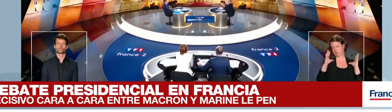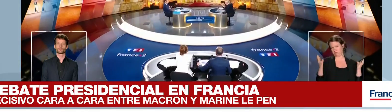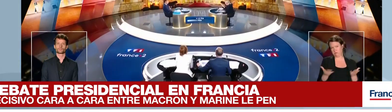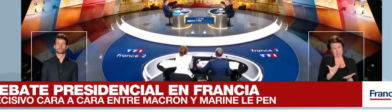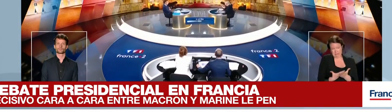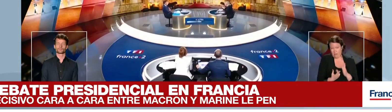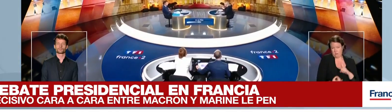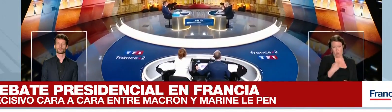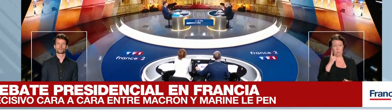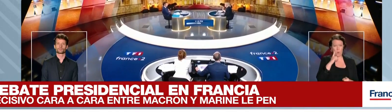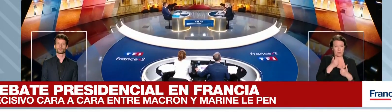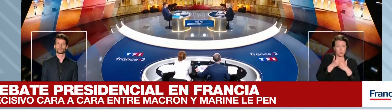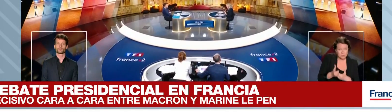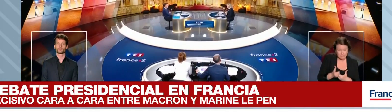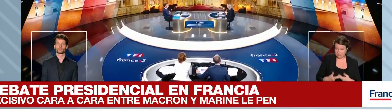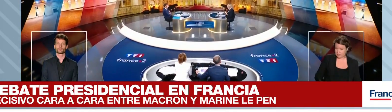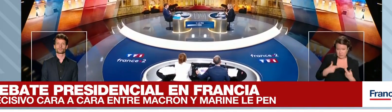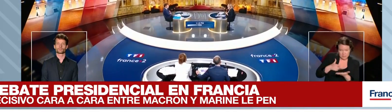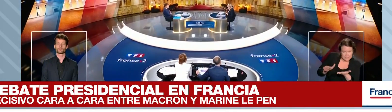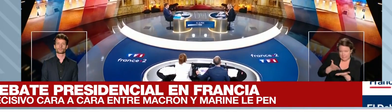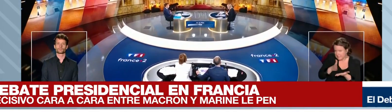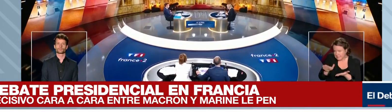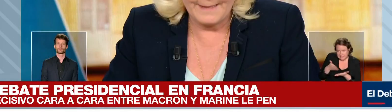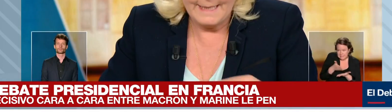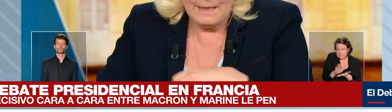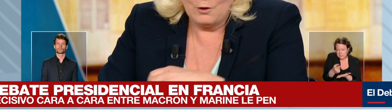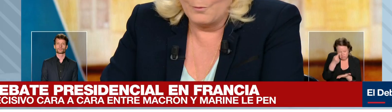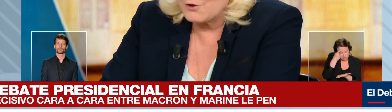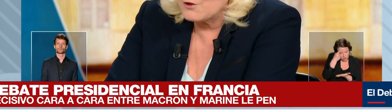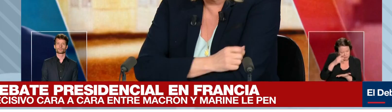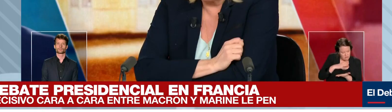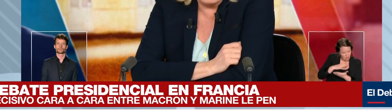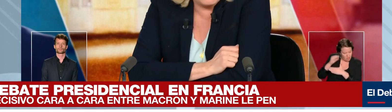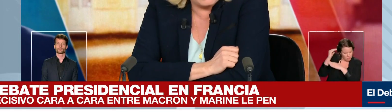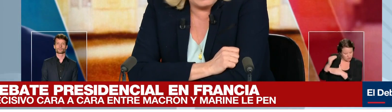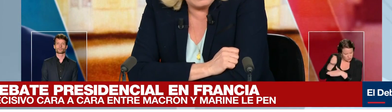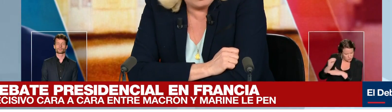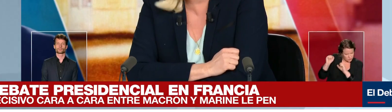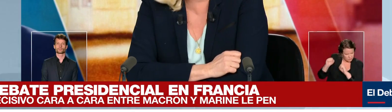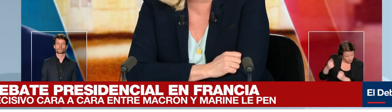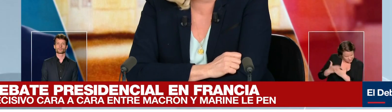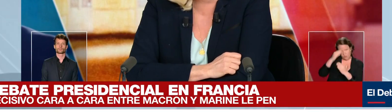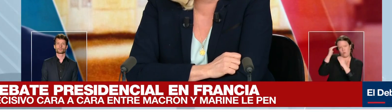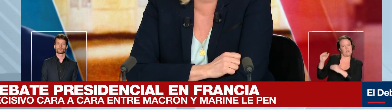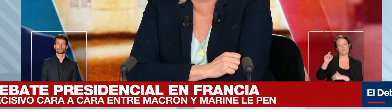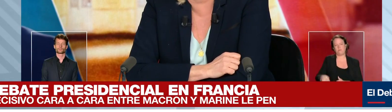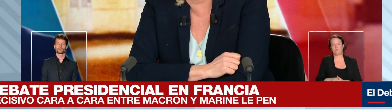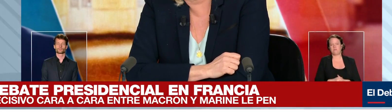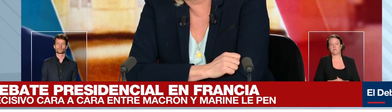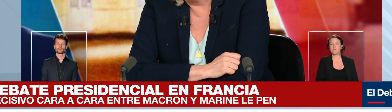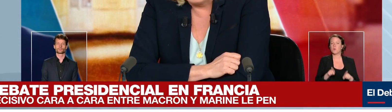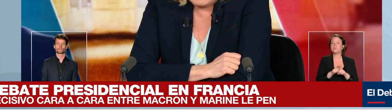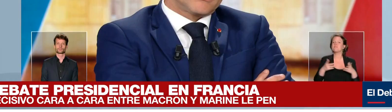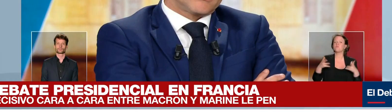al desempleo. O sea, lo que permita enfrentar las dificultades de la vida, y esto siempre pensando en el mañana. El